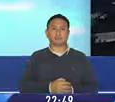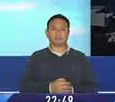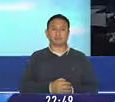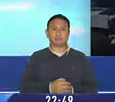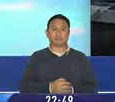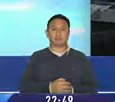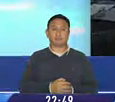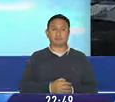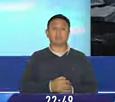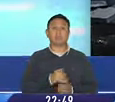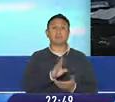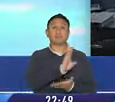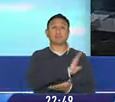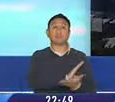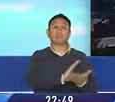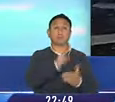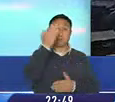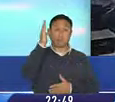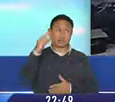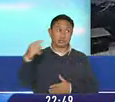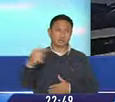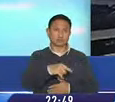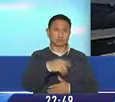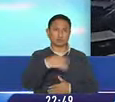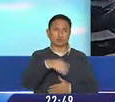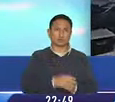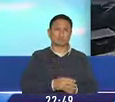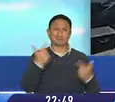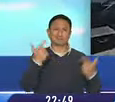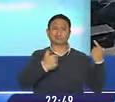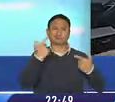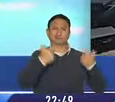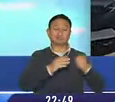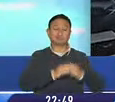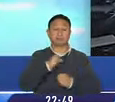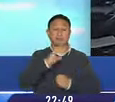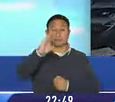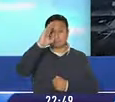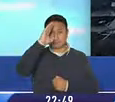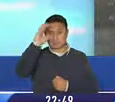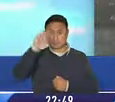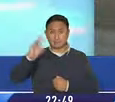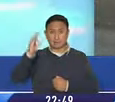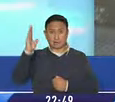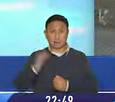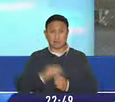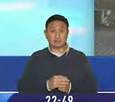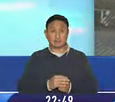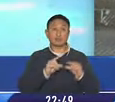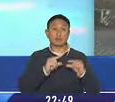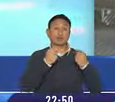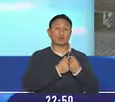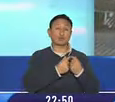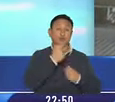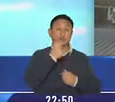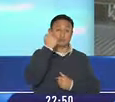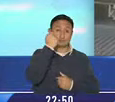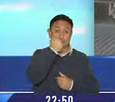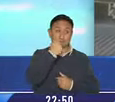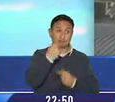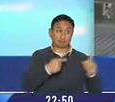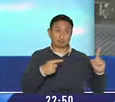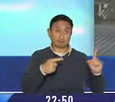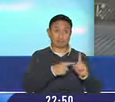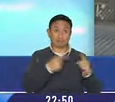Una favela en Río de Janeiro fue el escenario de un enfrentamiento entre la Policía Armada de Brasil y miembros de bandas criminales relacionadas